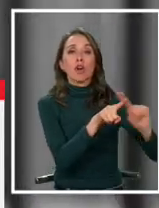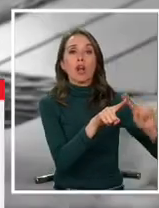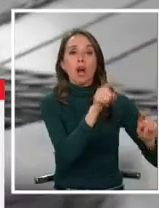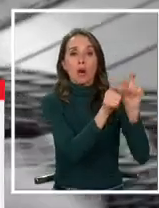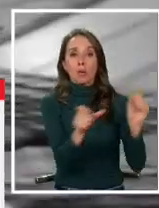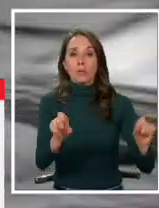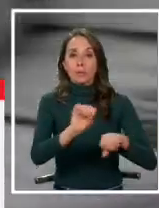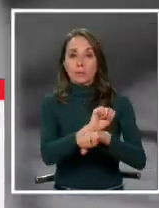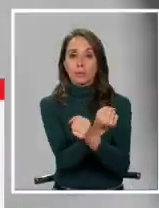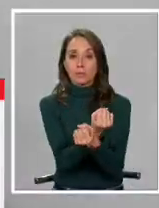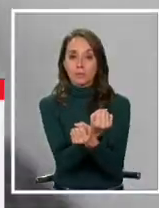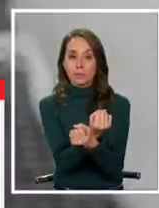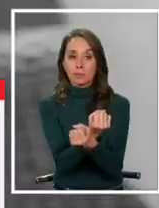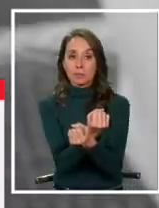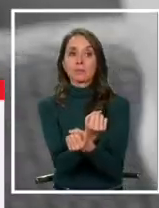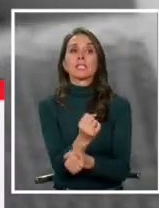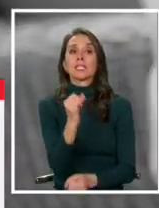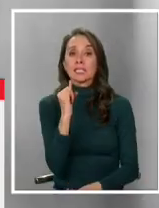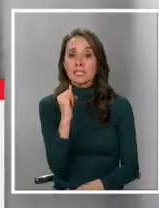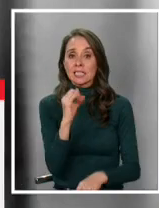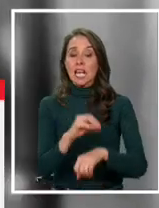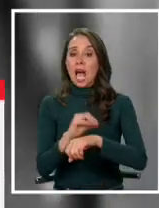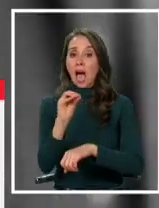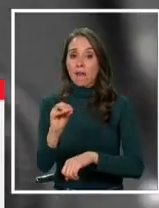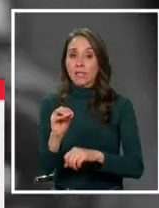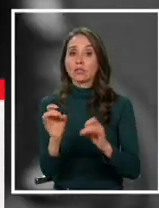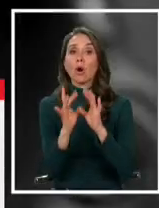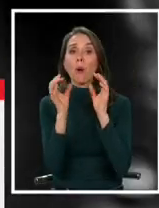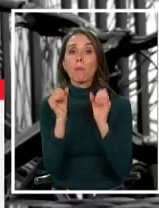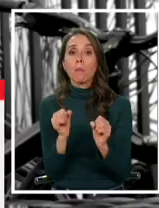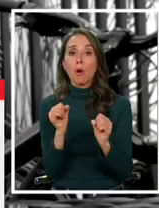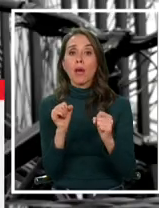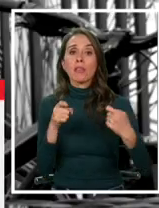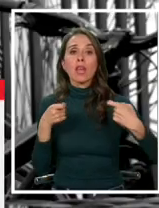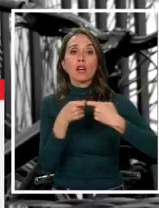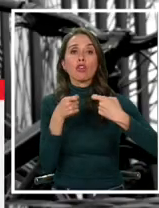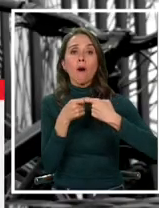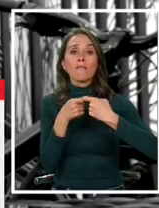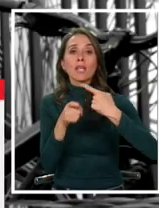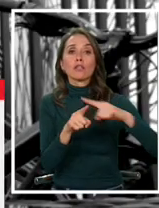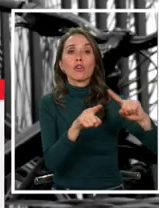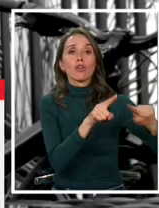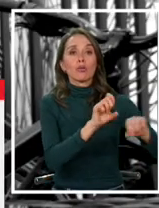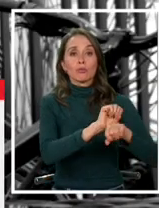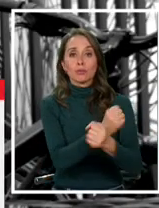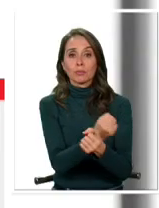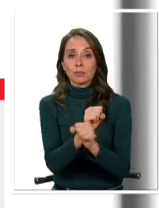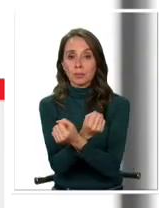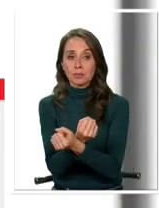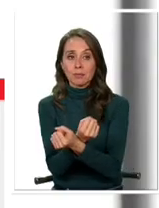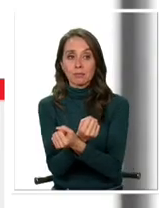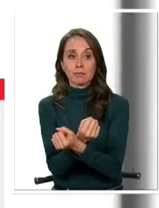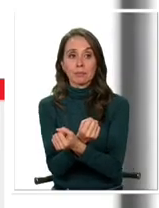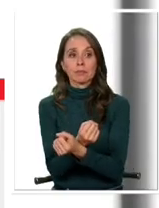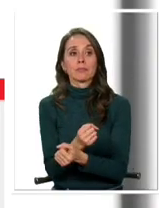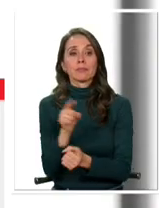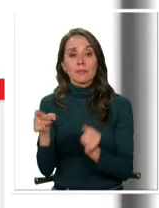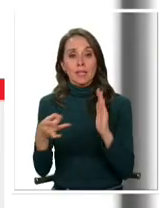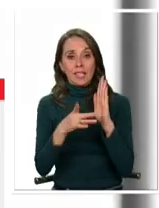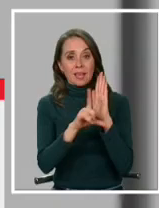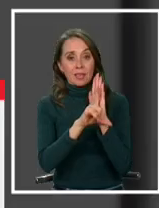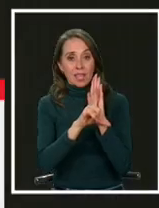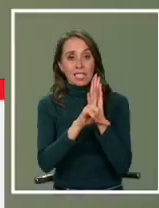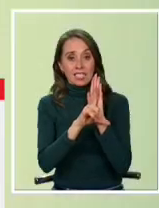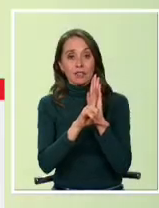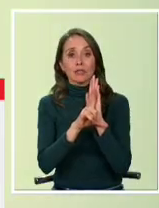otros reclusos sí alertó que podría tener conflictos con otros internos este tipo de delito es